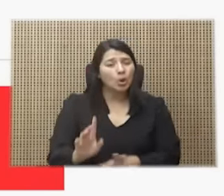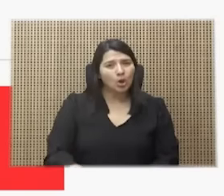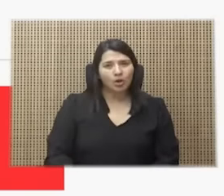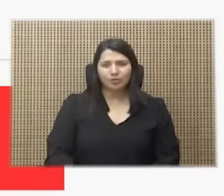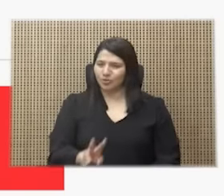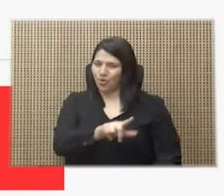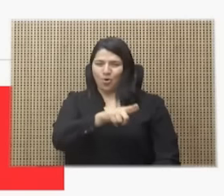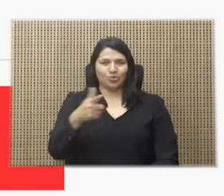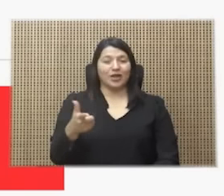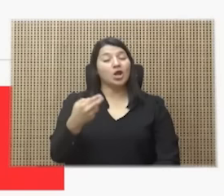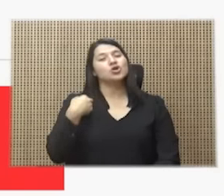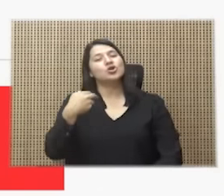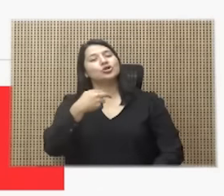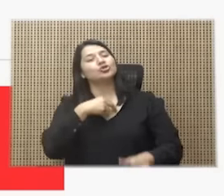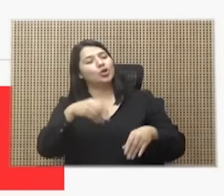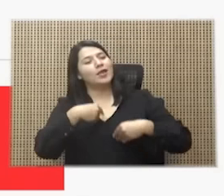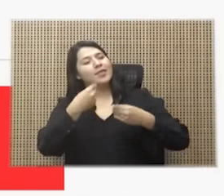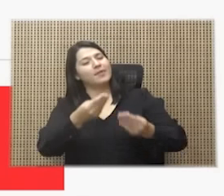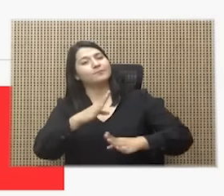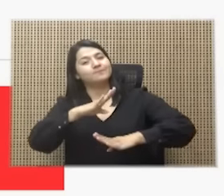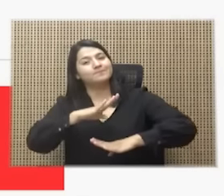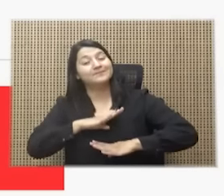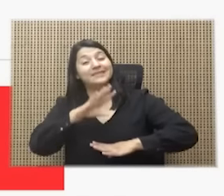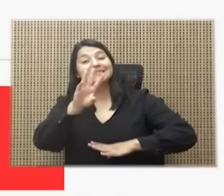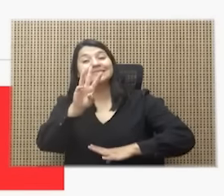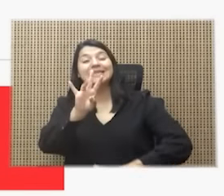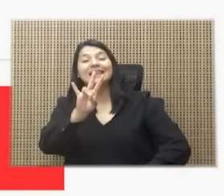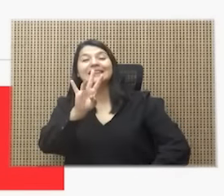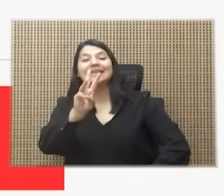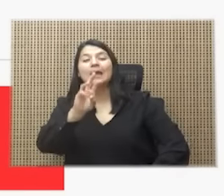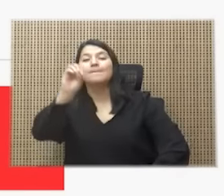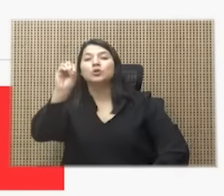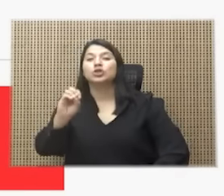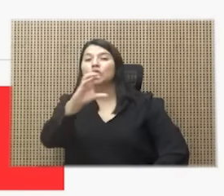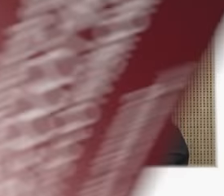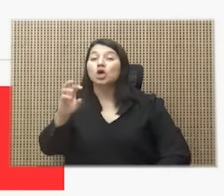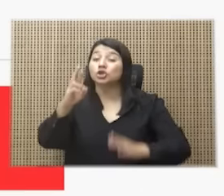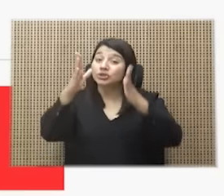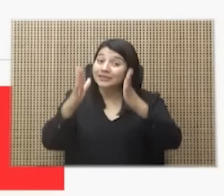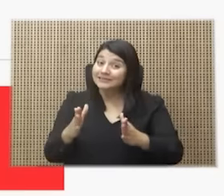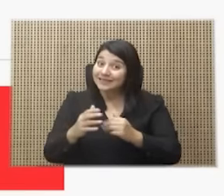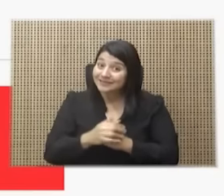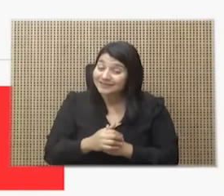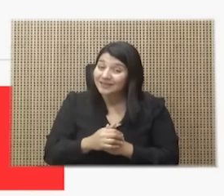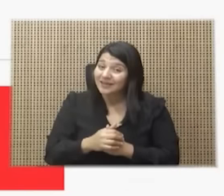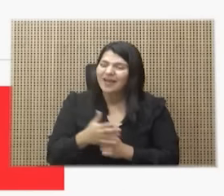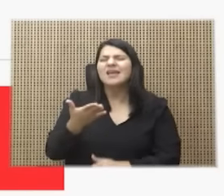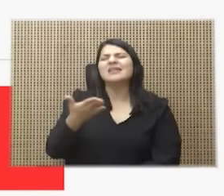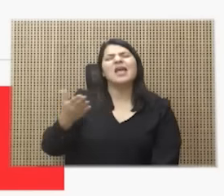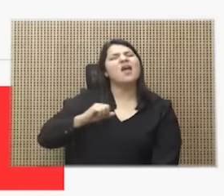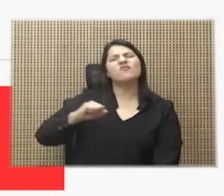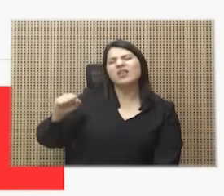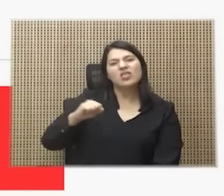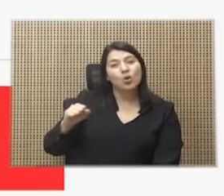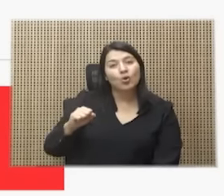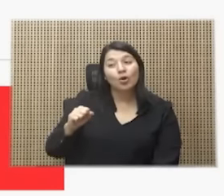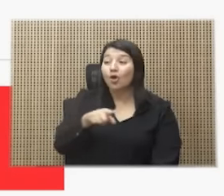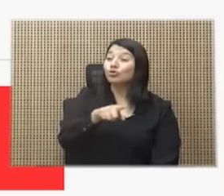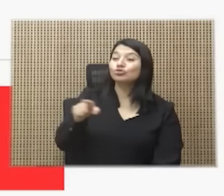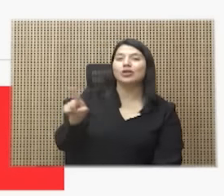complacimos al 76% de los costarricenses. Lo ridículo, doña Gloria, es no reconocer nuestro